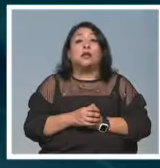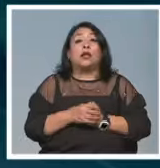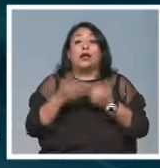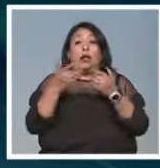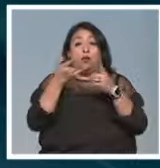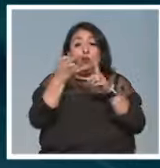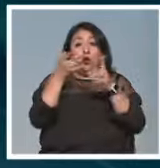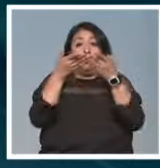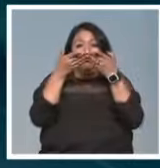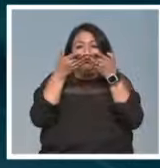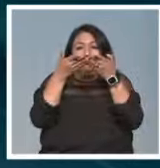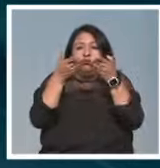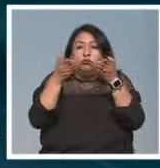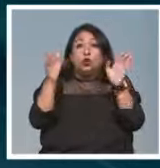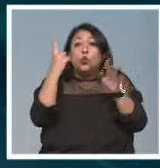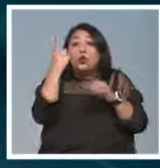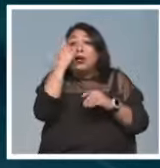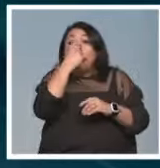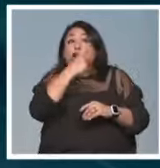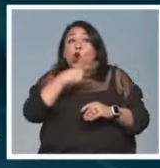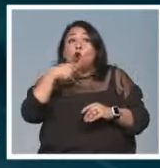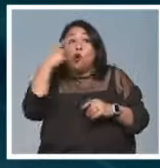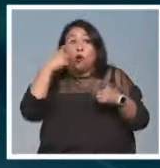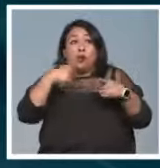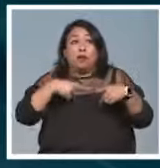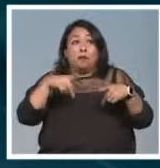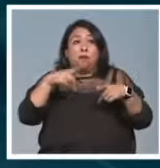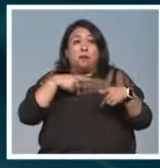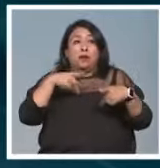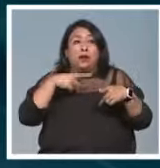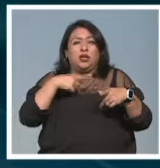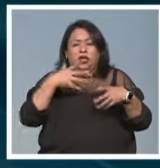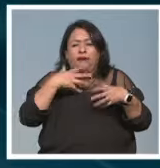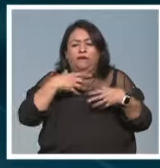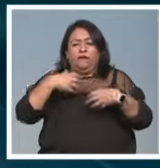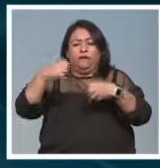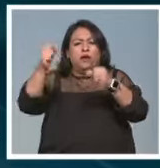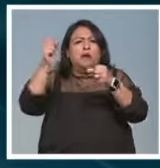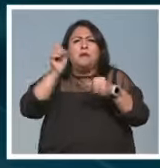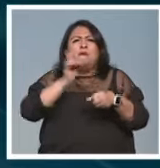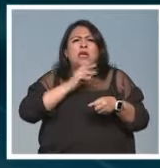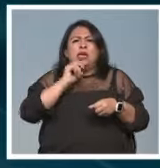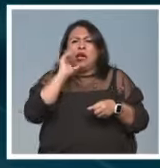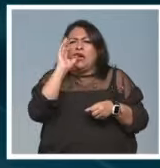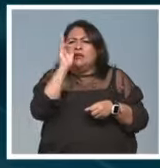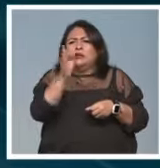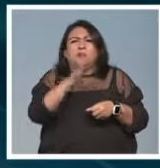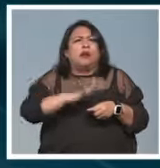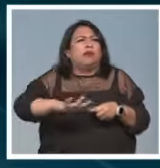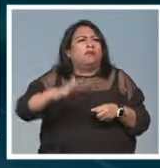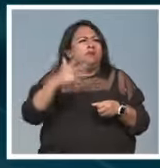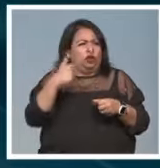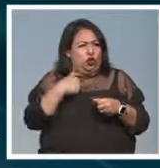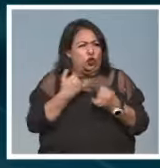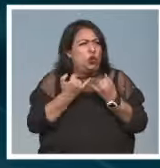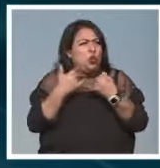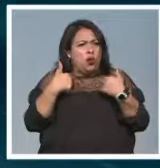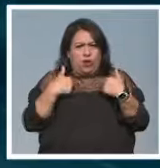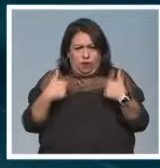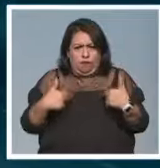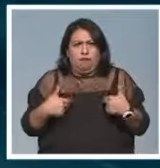Abrieron las puertas tan solo por una hora. Los artistas se desprendieron de su divinidad sin miedo a admitir ante el público que también son de carne y